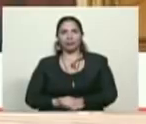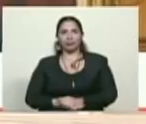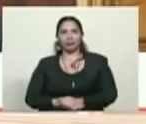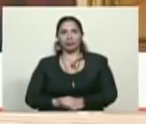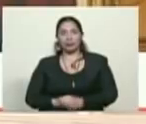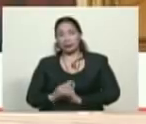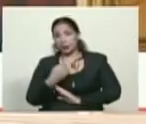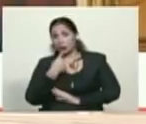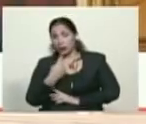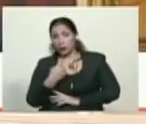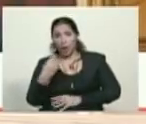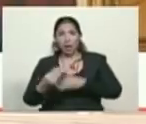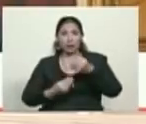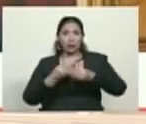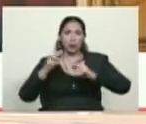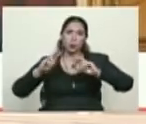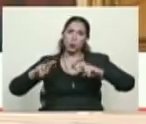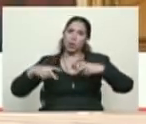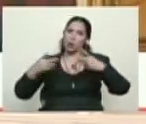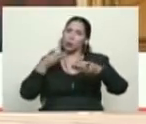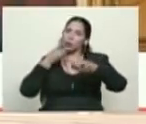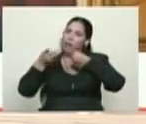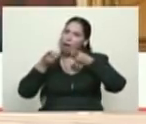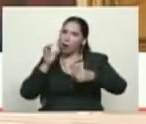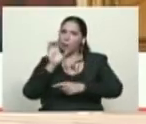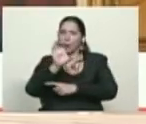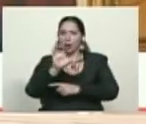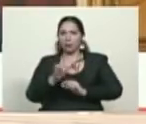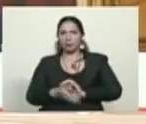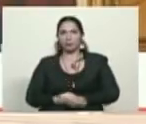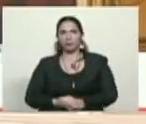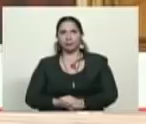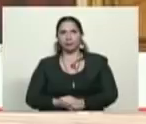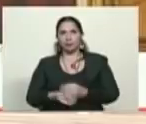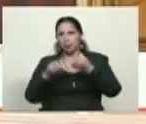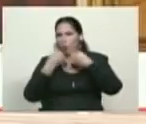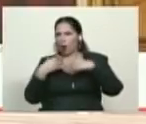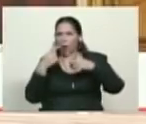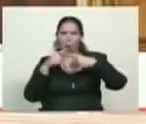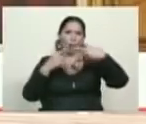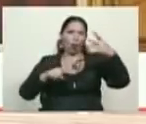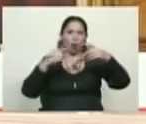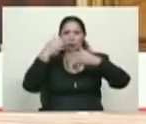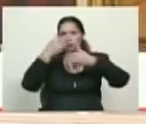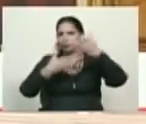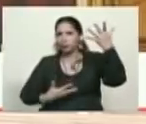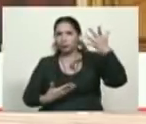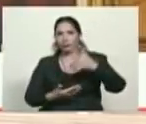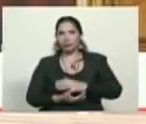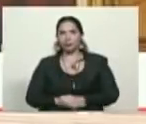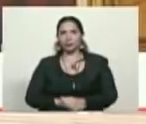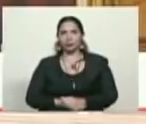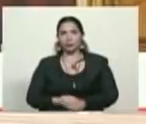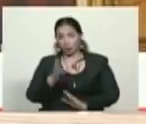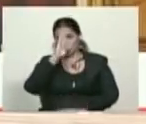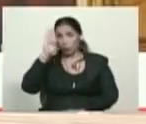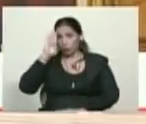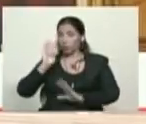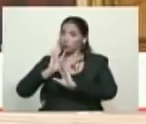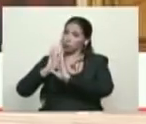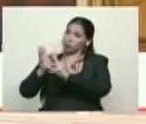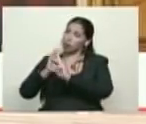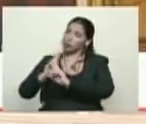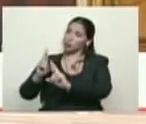Habló de hacer un nuevo diálogo para el país. Bueno, y otros temas, muchos otros temas. Diosdado le contestó con